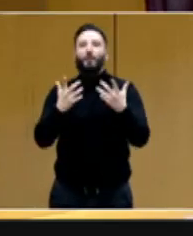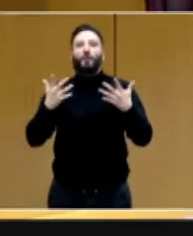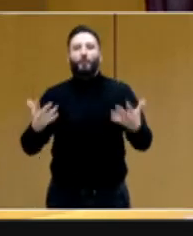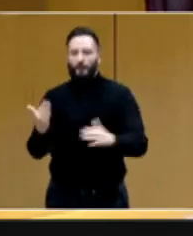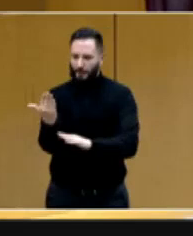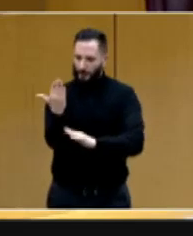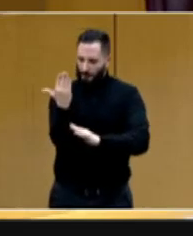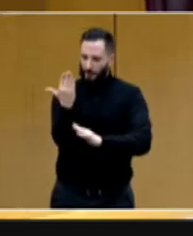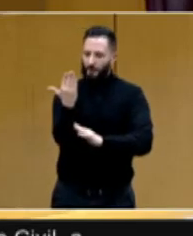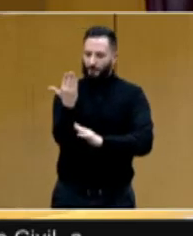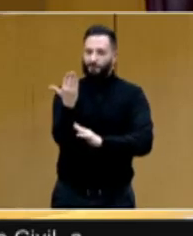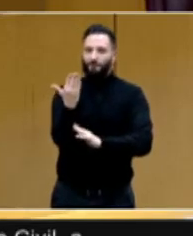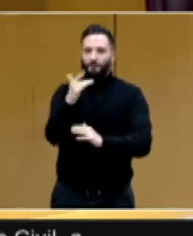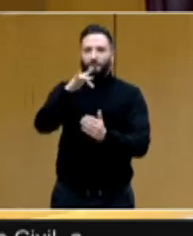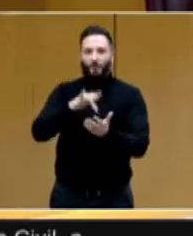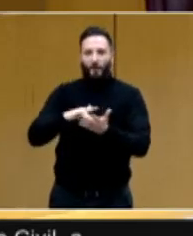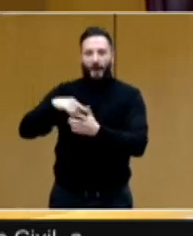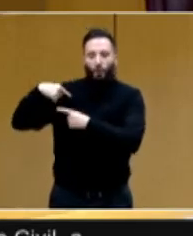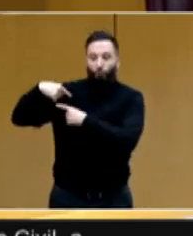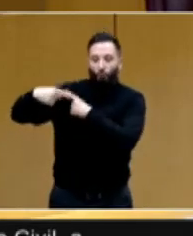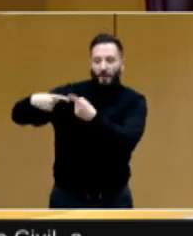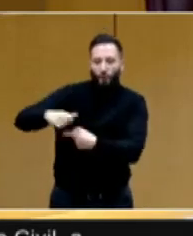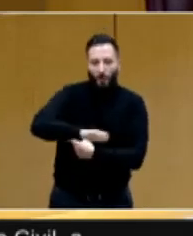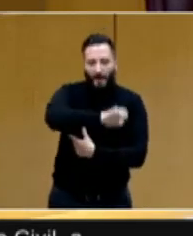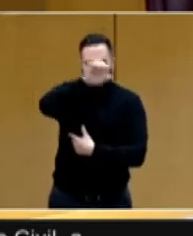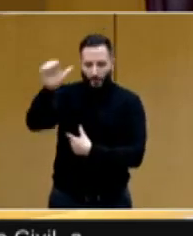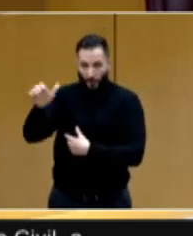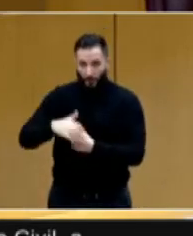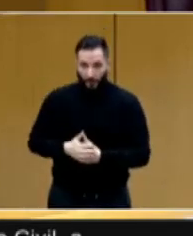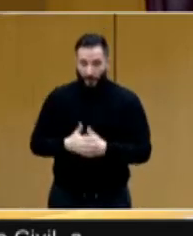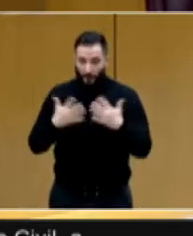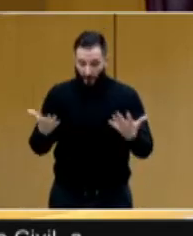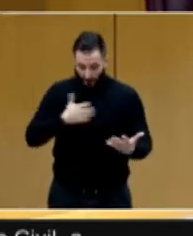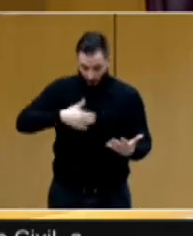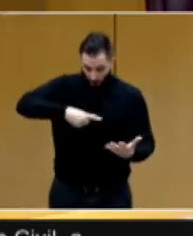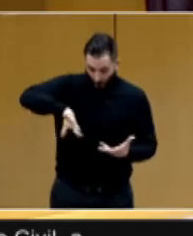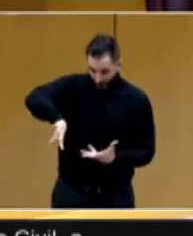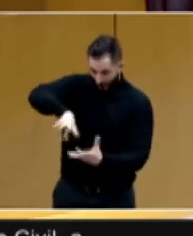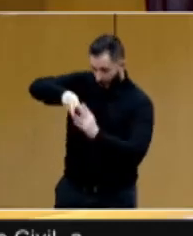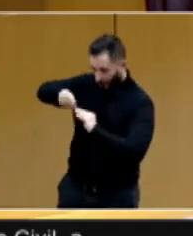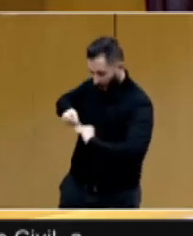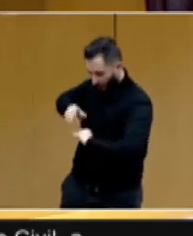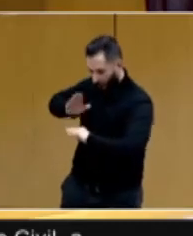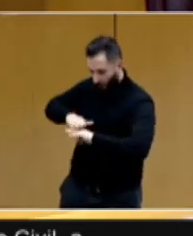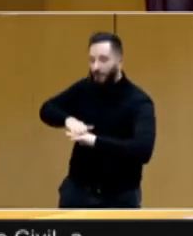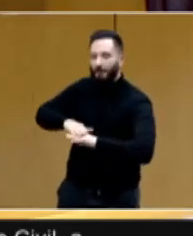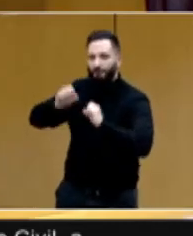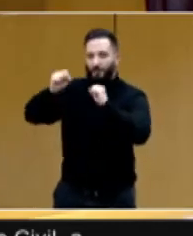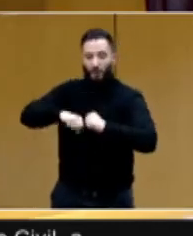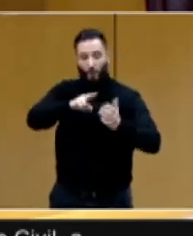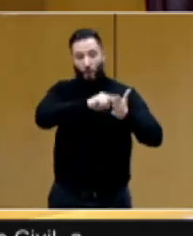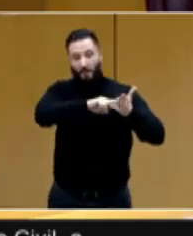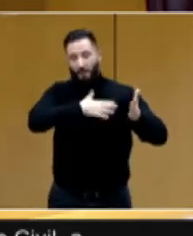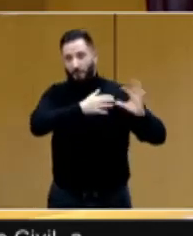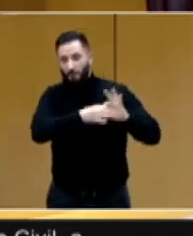que un reglamento sucesorio europeo y tuvimos que adaptarnos sobre todo con una población transfronteriza como la que tenemos hay mucha gente de endaya